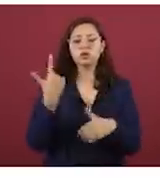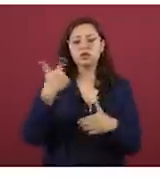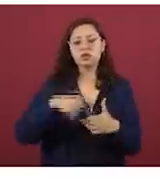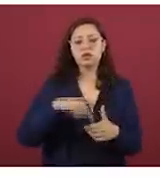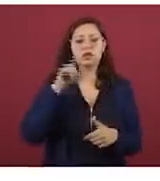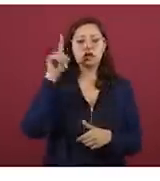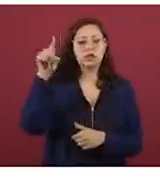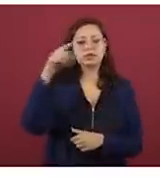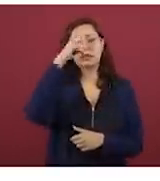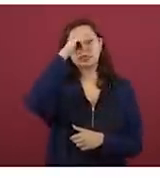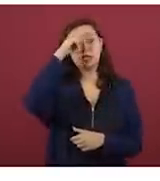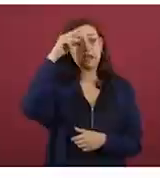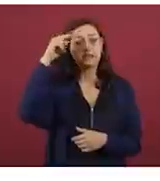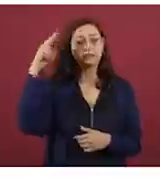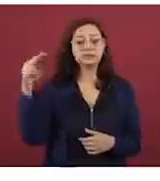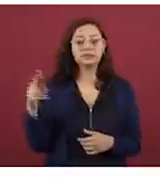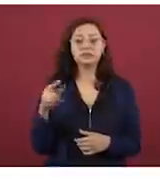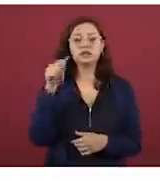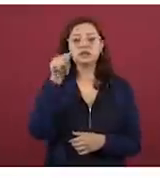en Tepic, Nayarit, que da